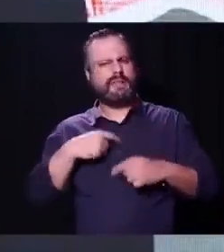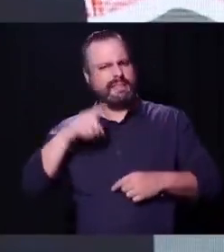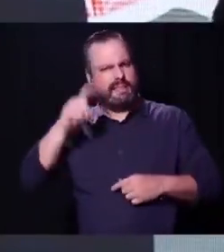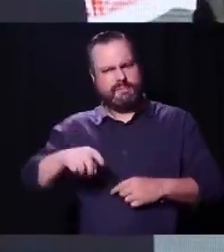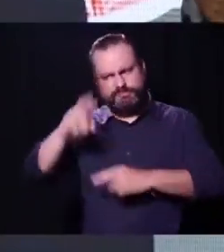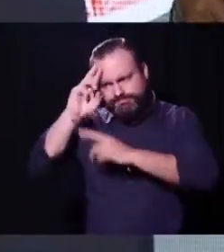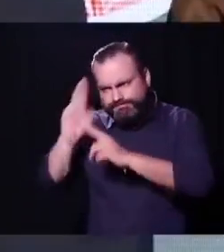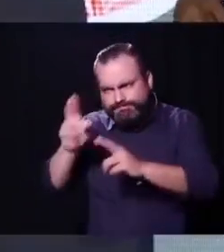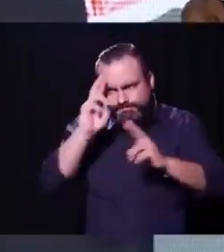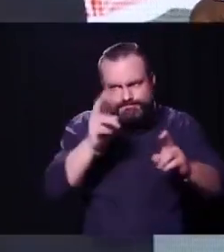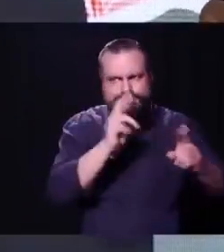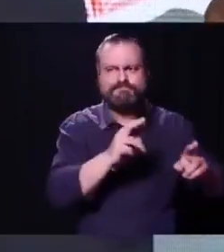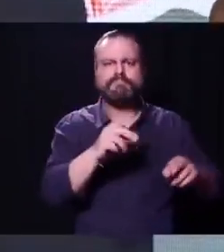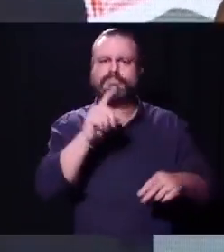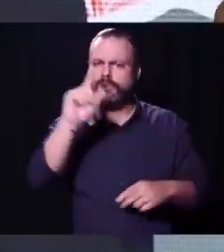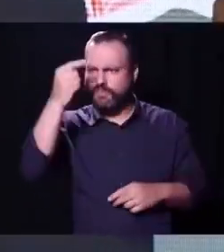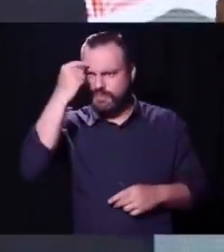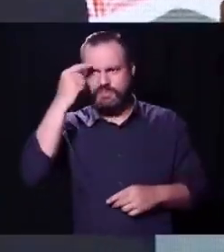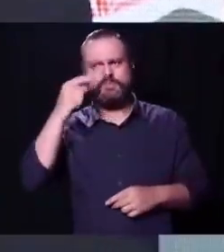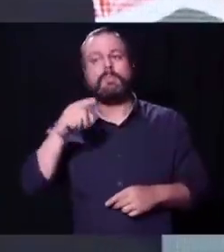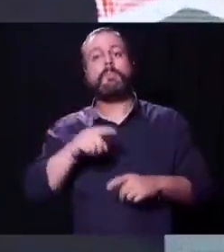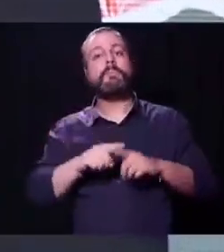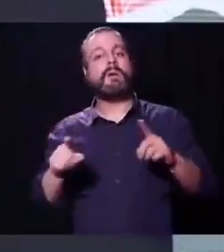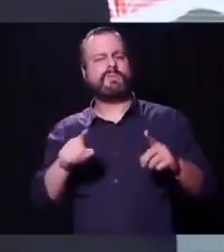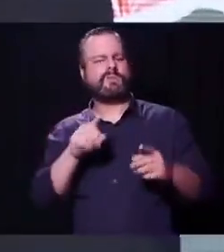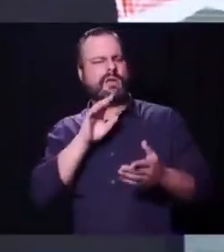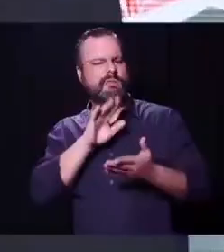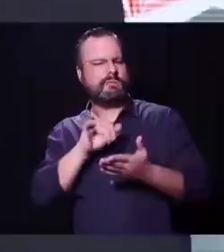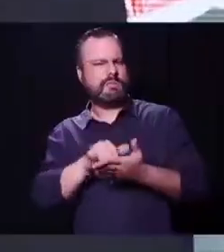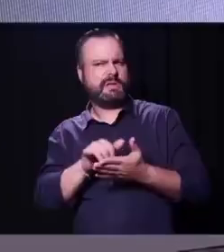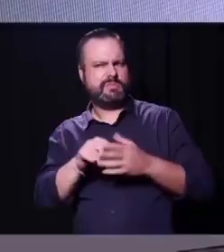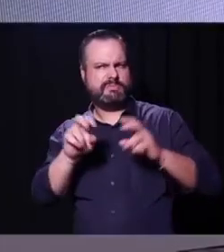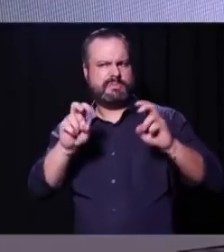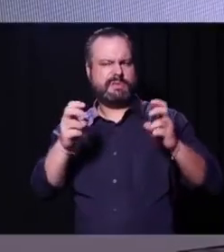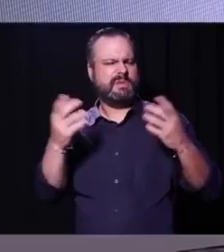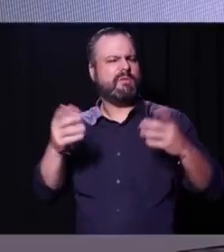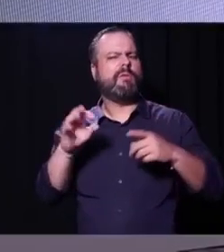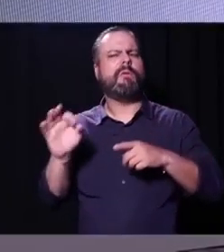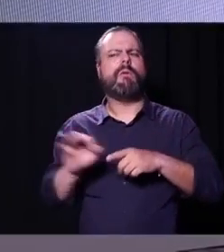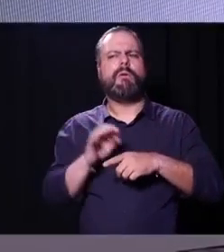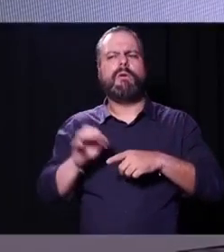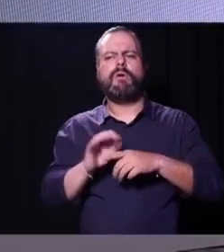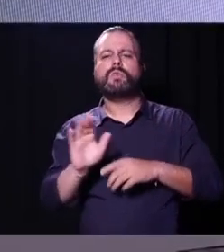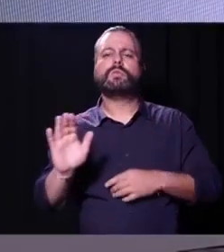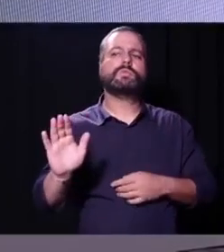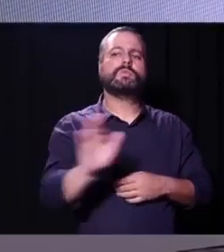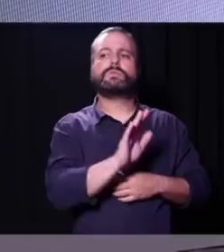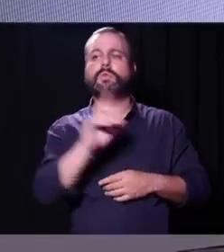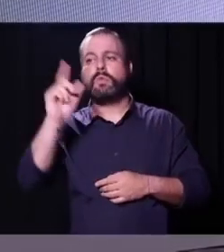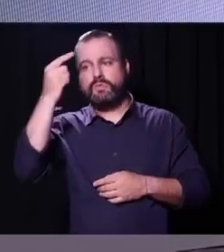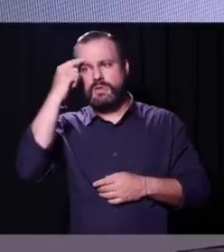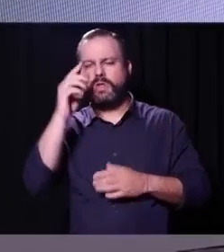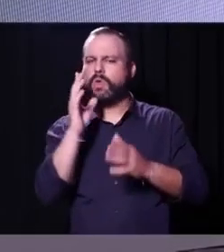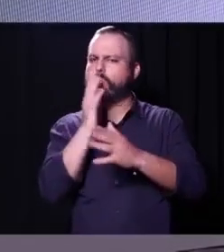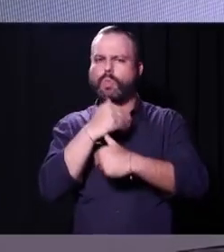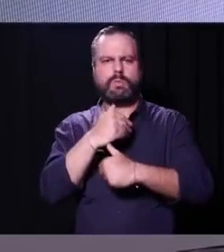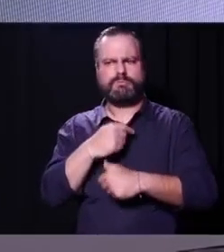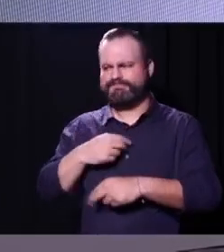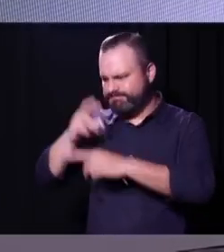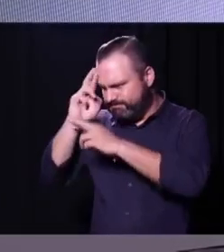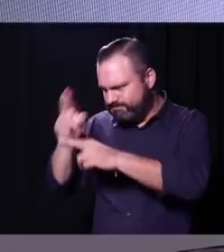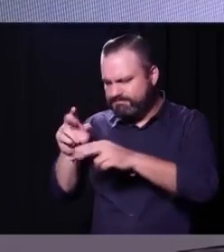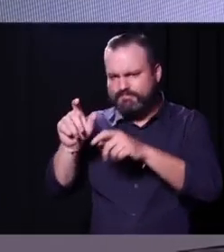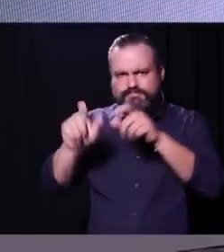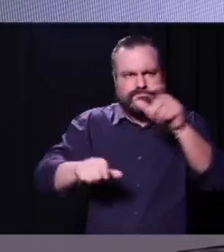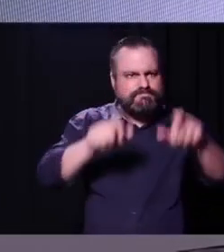este gobierno no ha hecho esa función. Este gobierno no ha irrespetado. Mira, yo tengo una buena relación